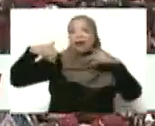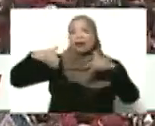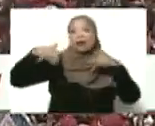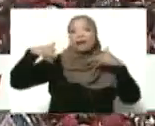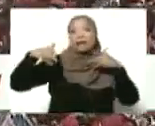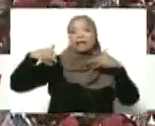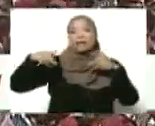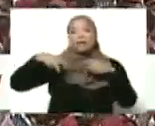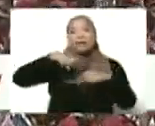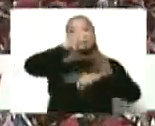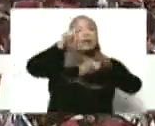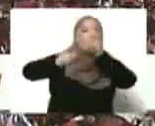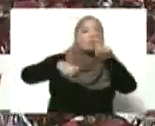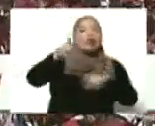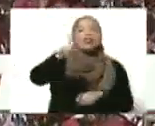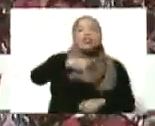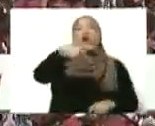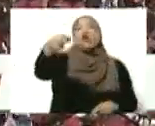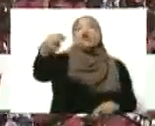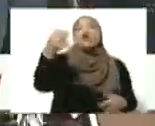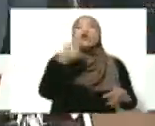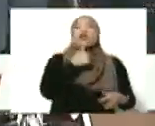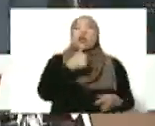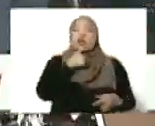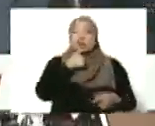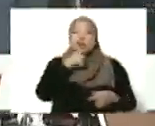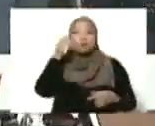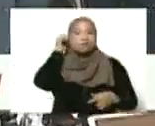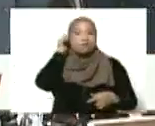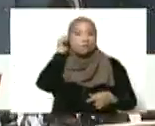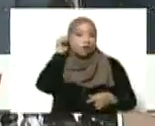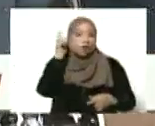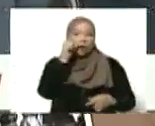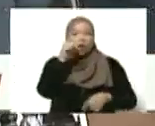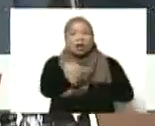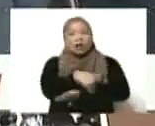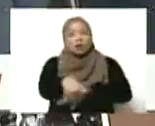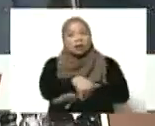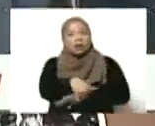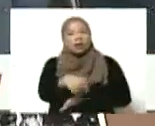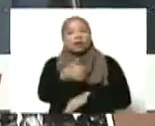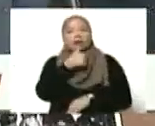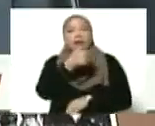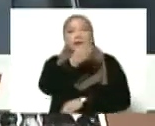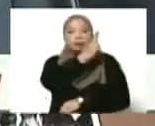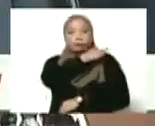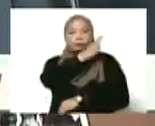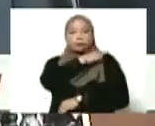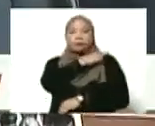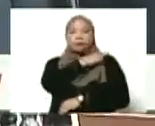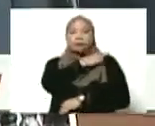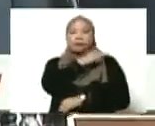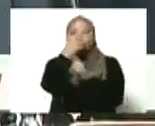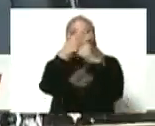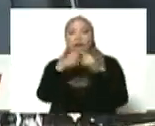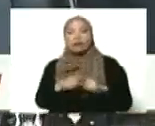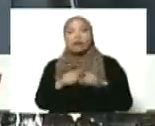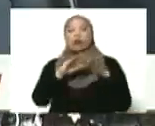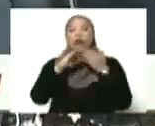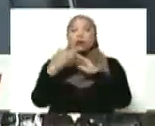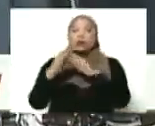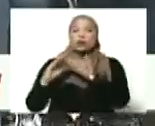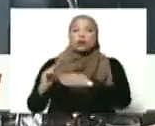¡Claro! Jefe de calle de hombres, sacaron aquí. Ya va, ya va, ya va. Jefe de comunidad,